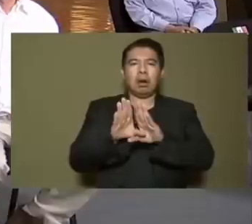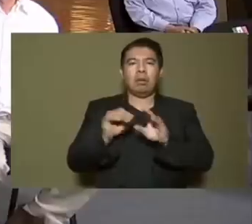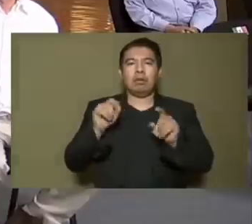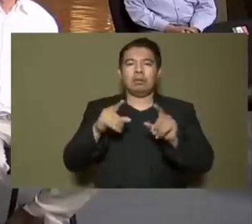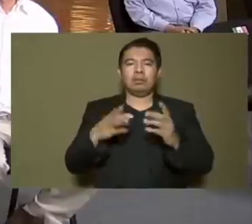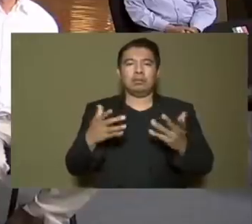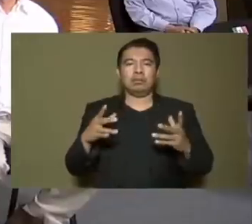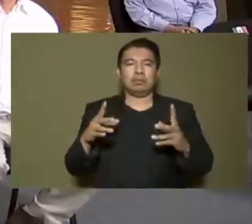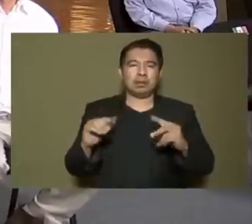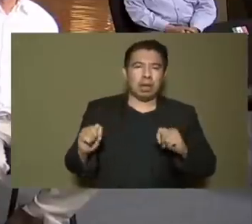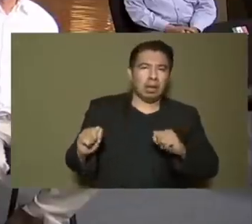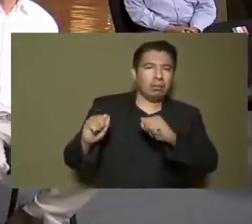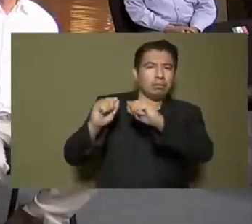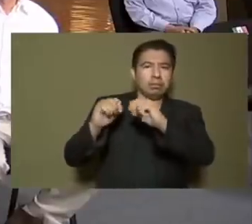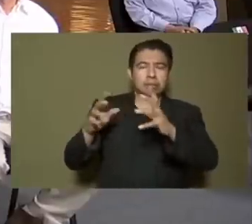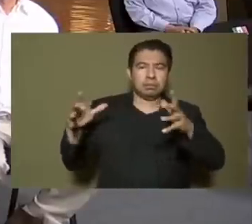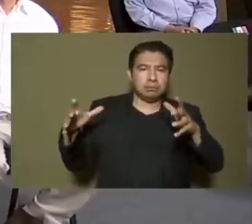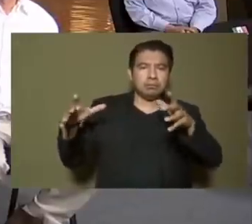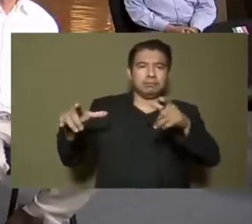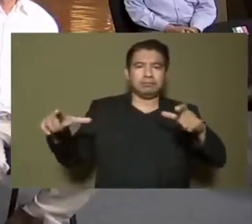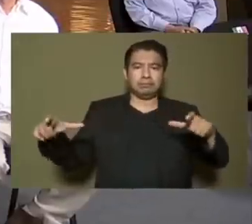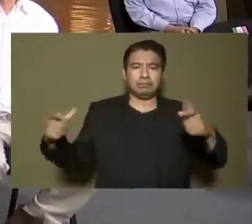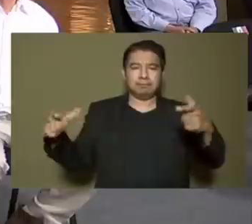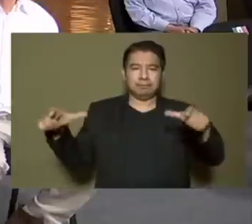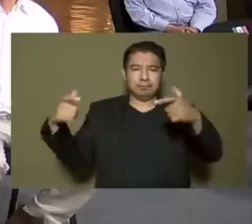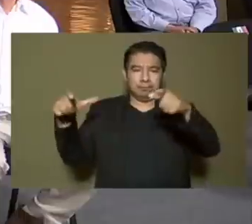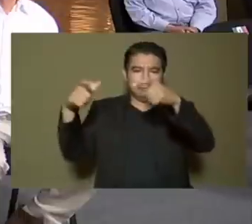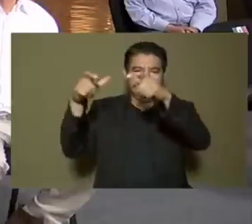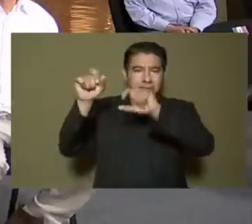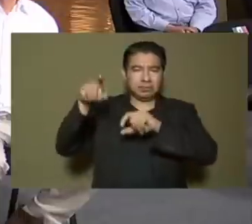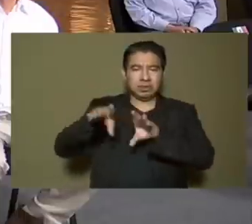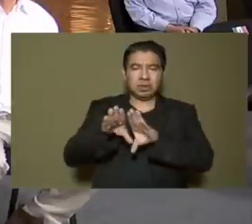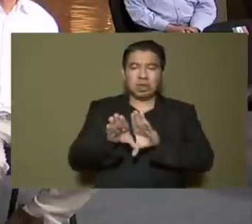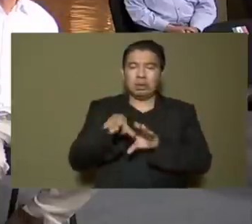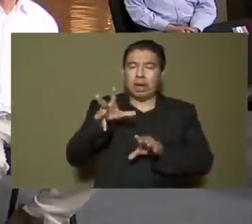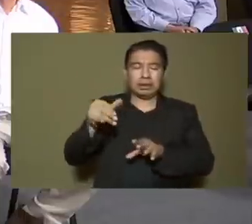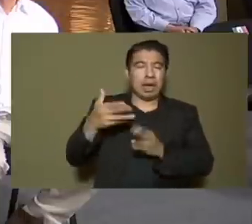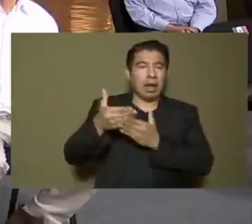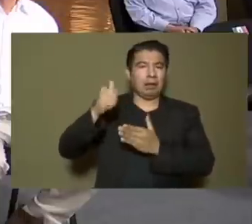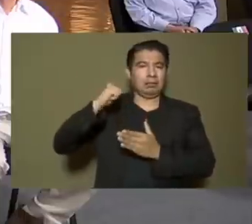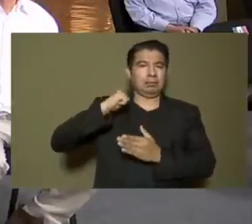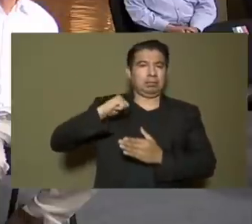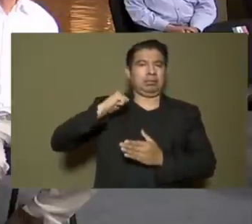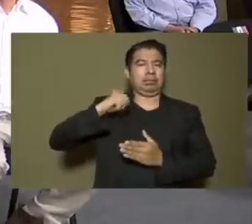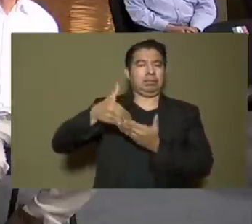en ese entonces. de